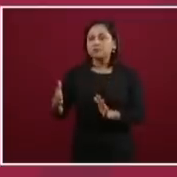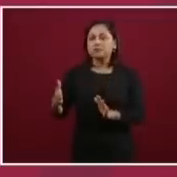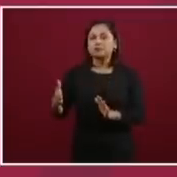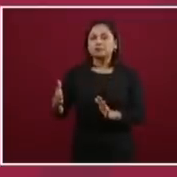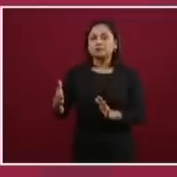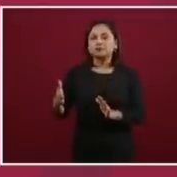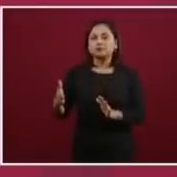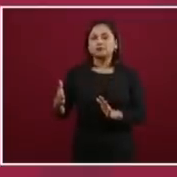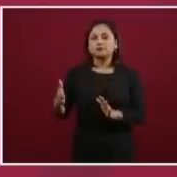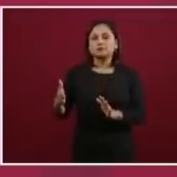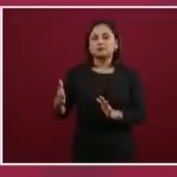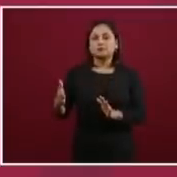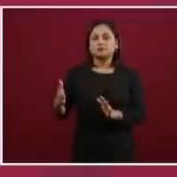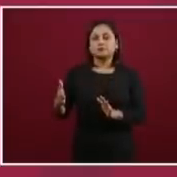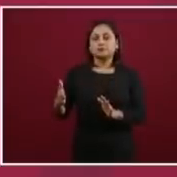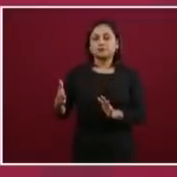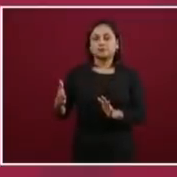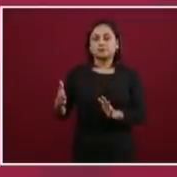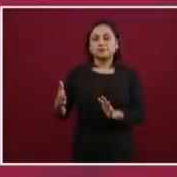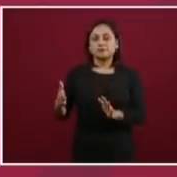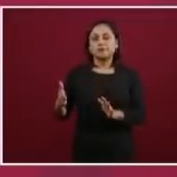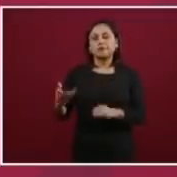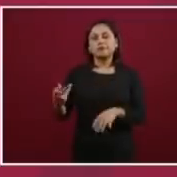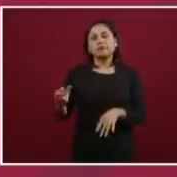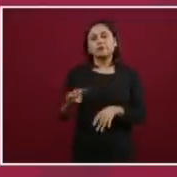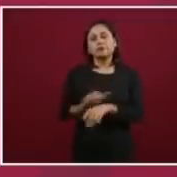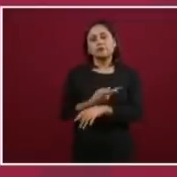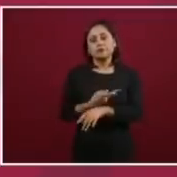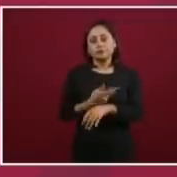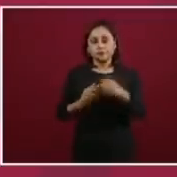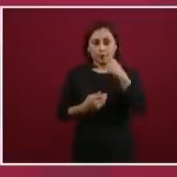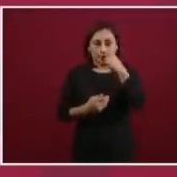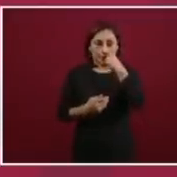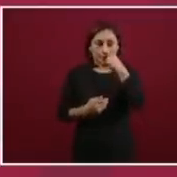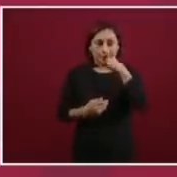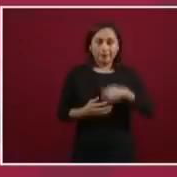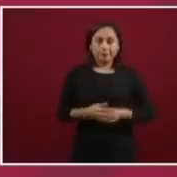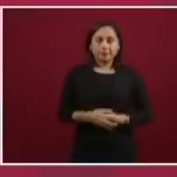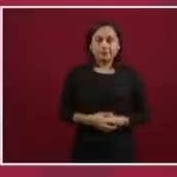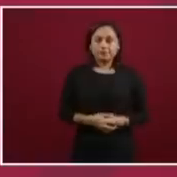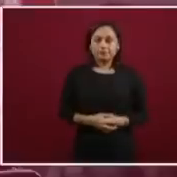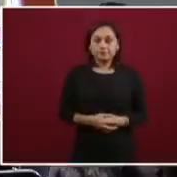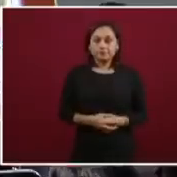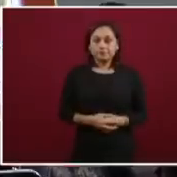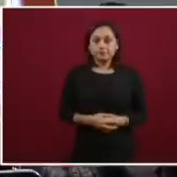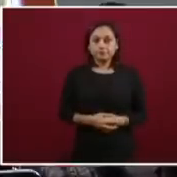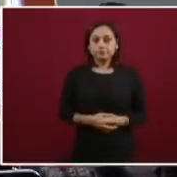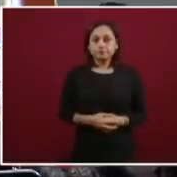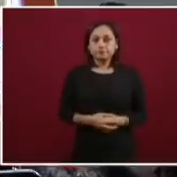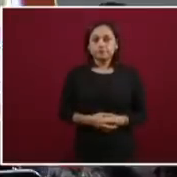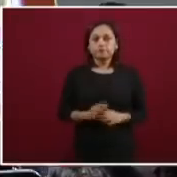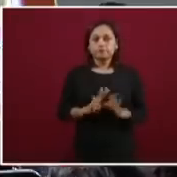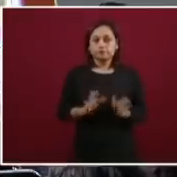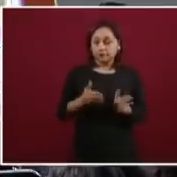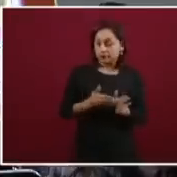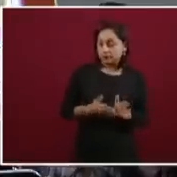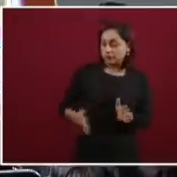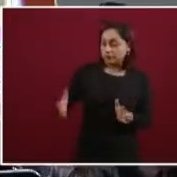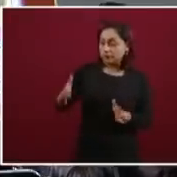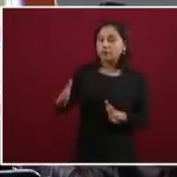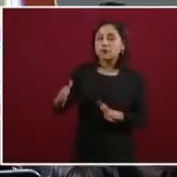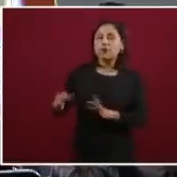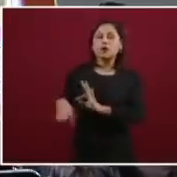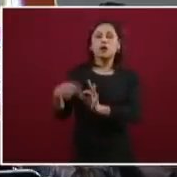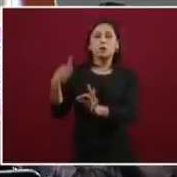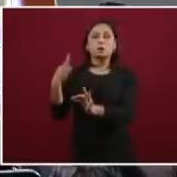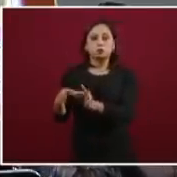sí va a poder este y ayudar en otros casos